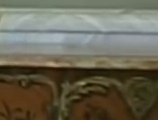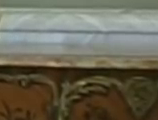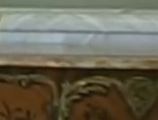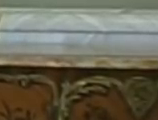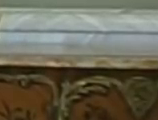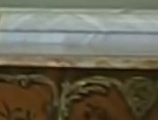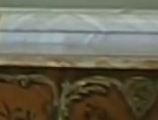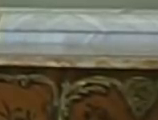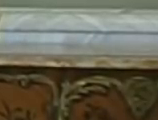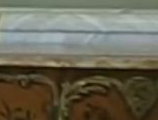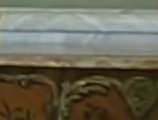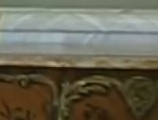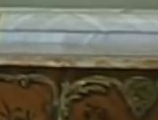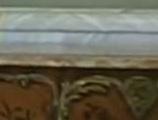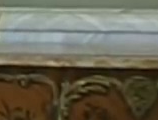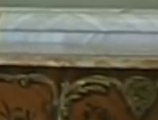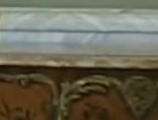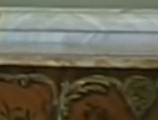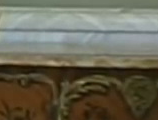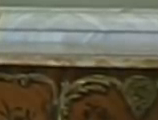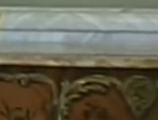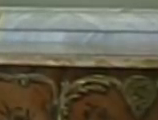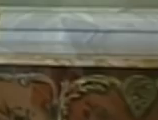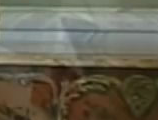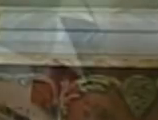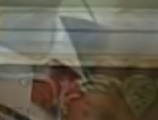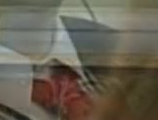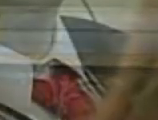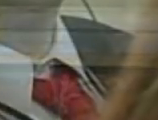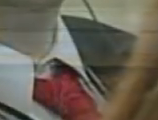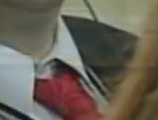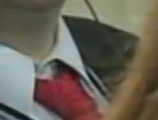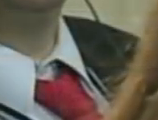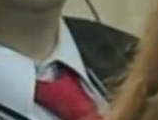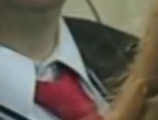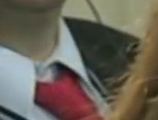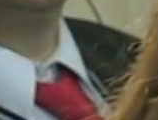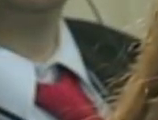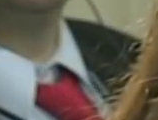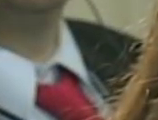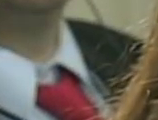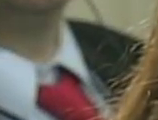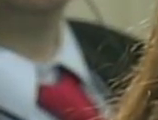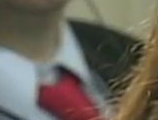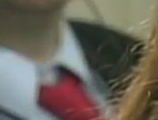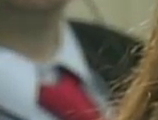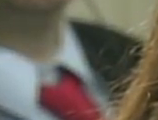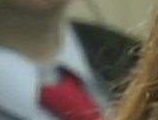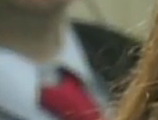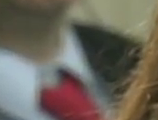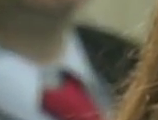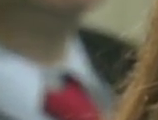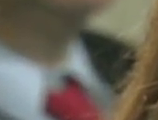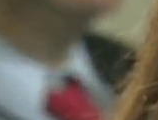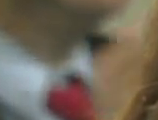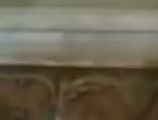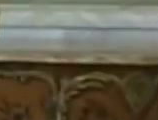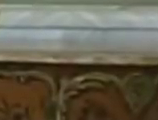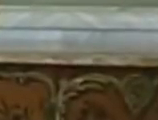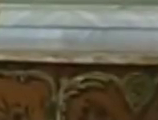lucha. También la lucha del Palestina ha sido uno de los países más solidarios que demuestra